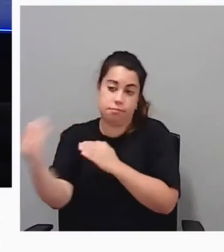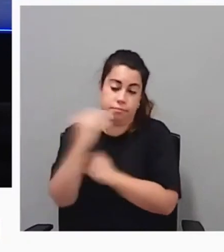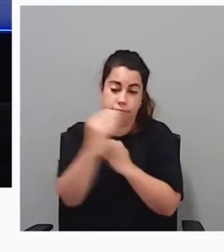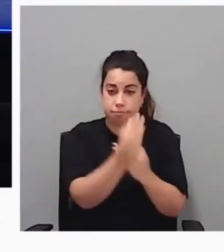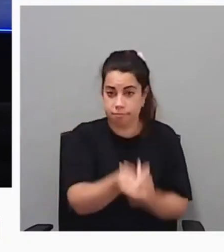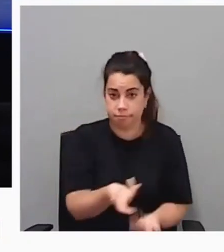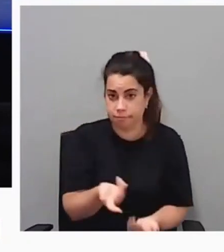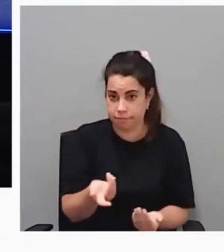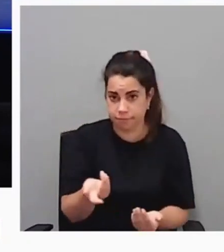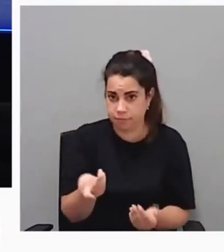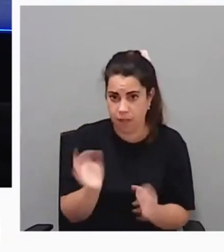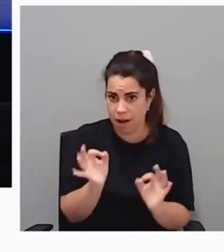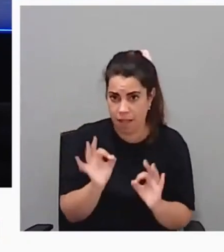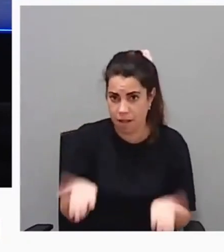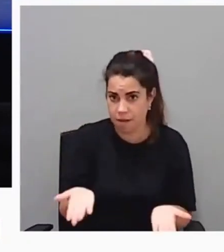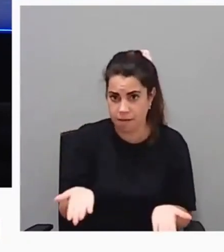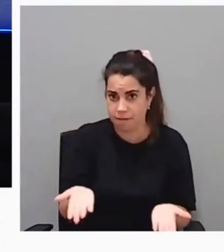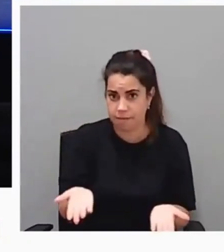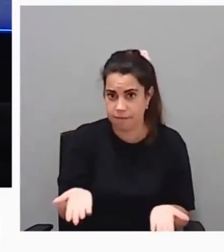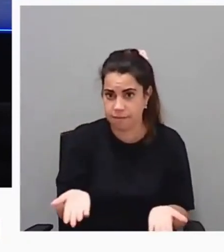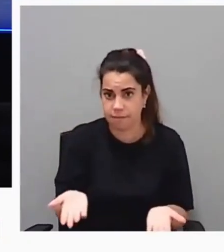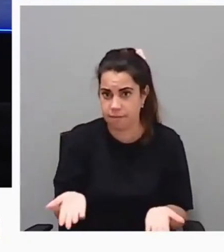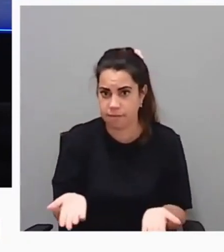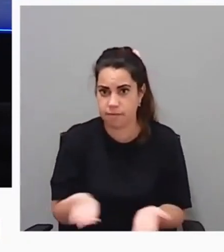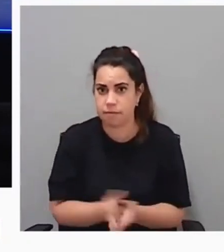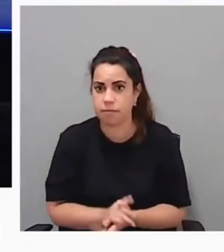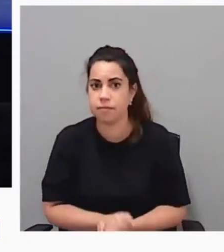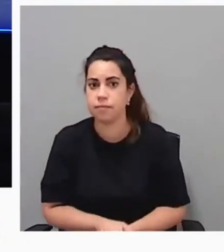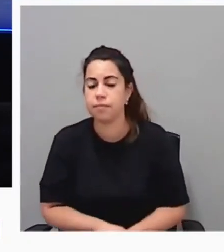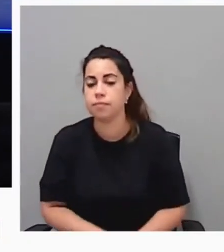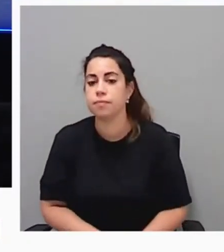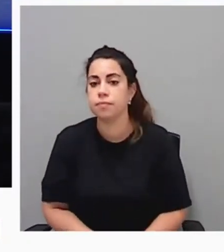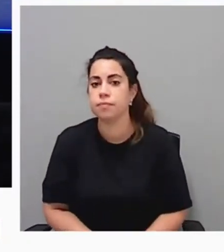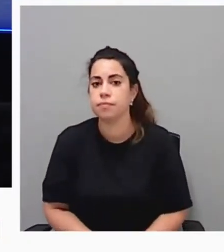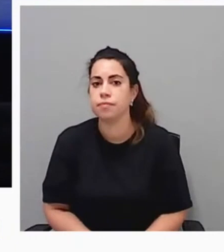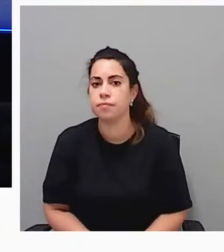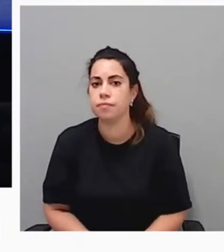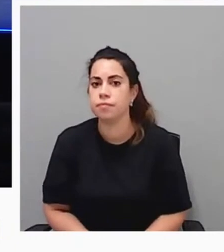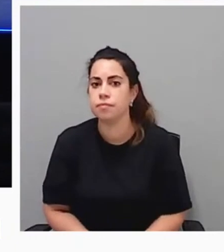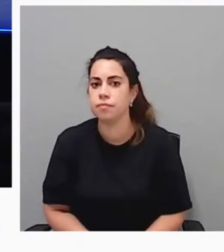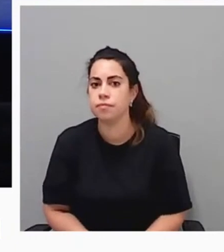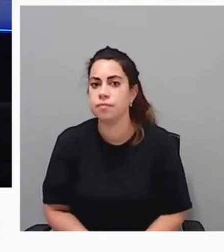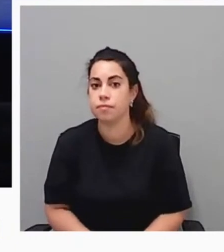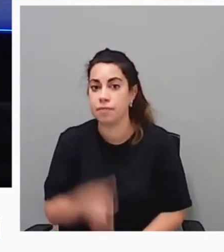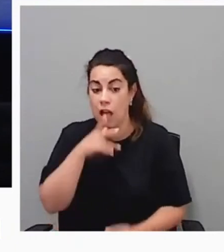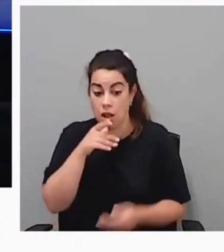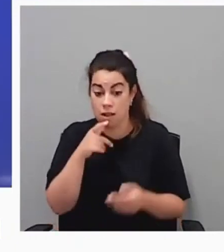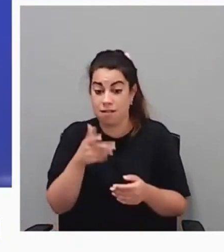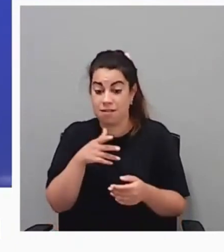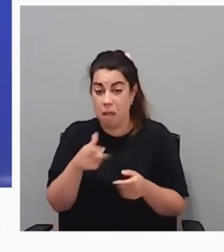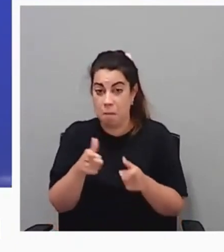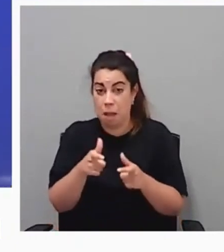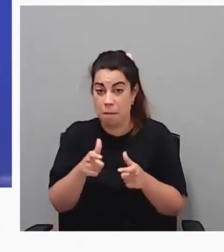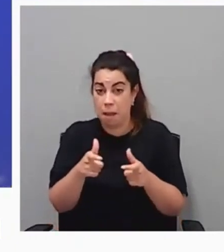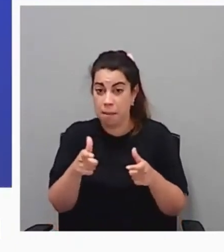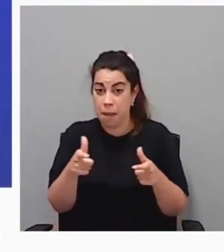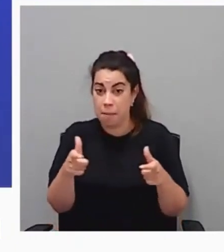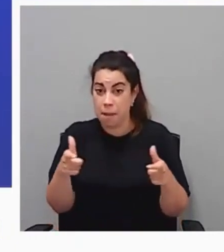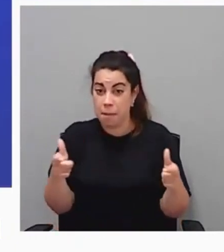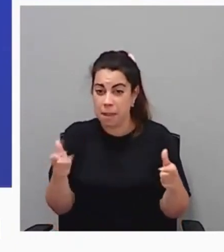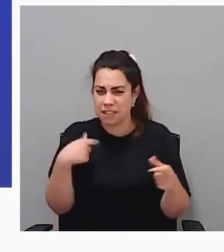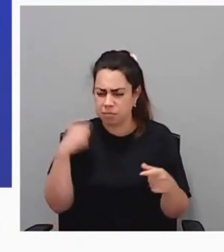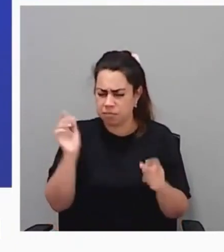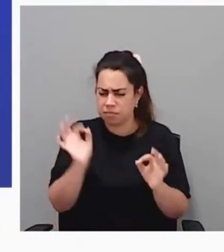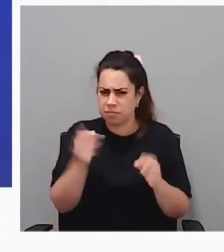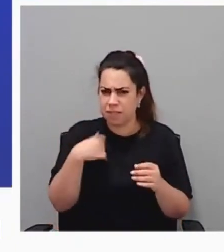eso a crear beneficios para el que invierte, ¿no? Cada vez hay más y desde luego en los laboratorios científicos empieza ya a